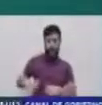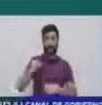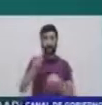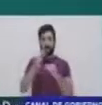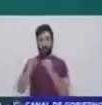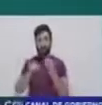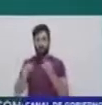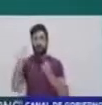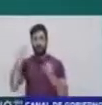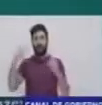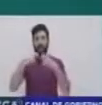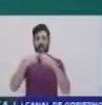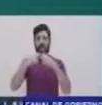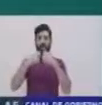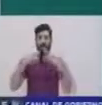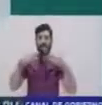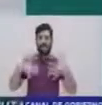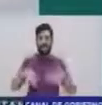células nerviosas.